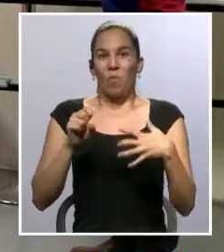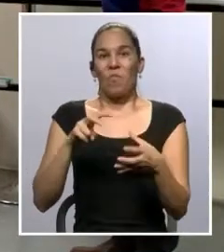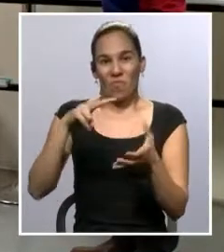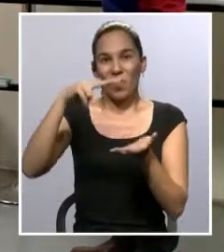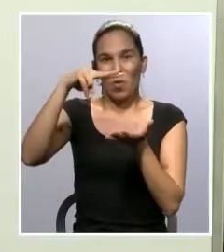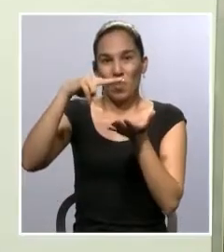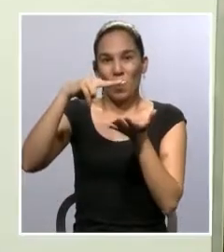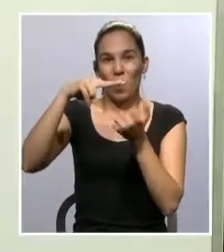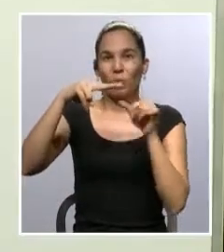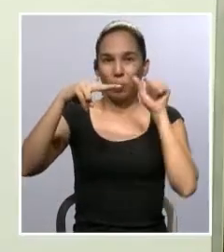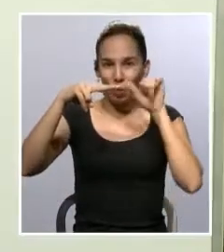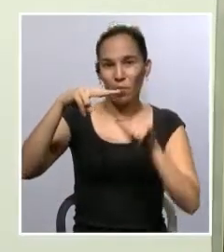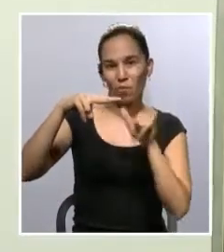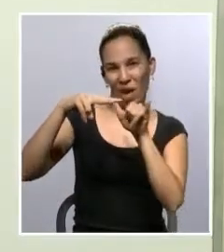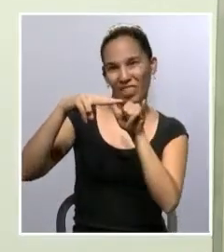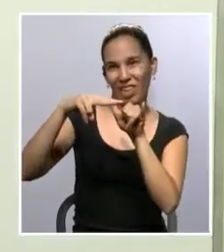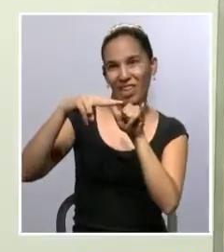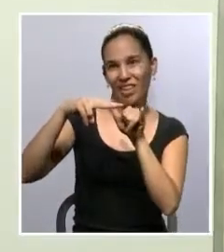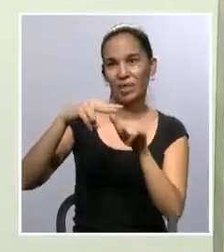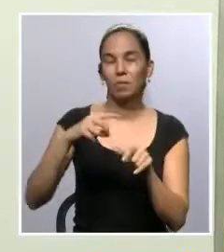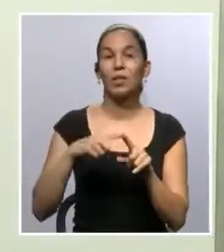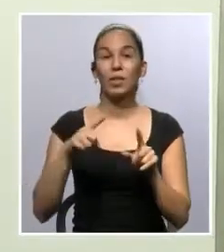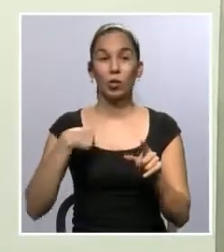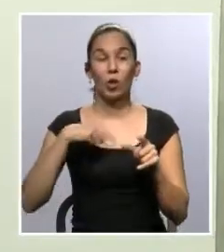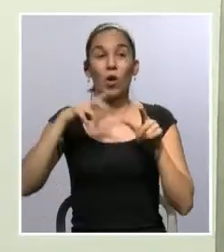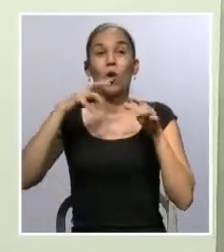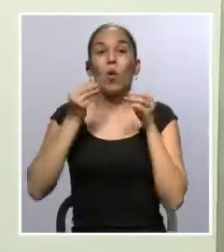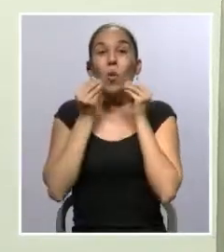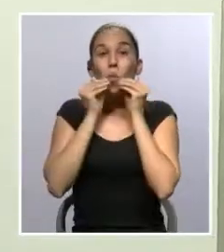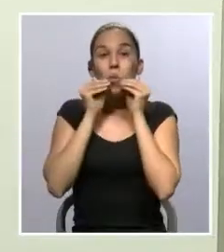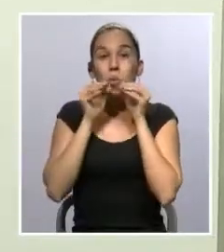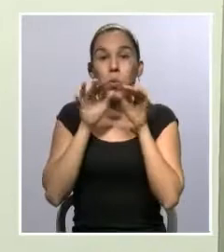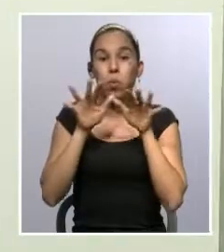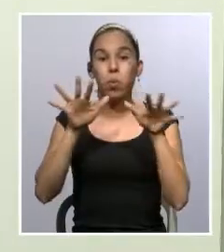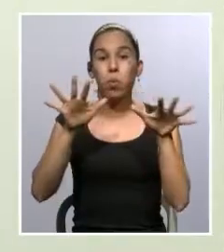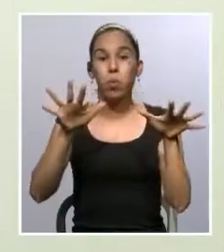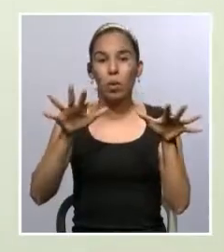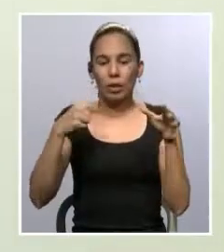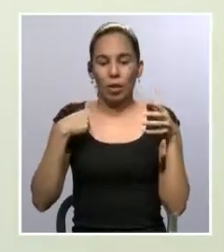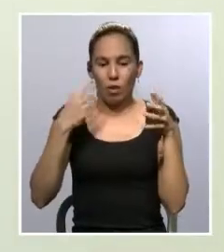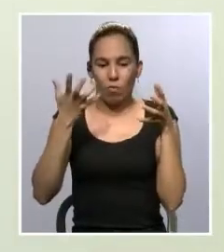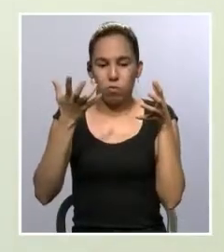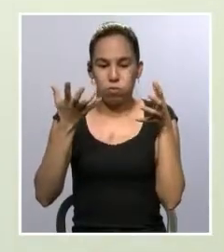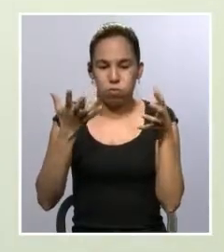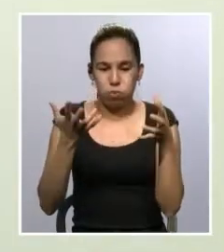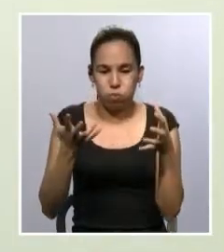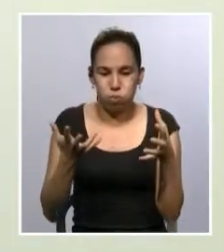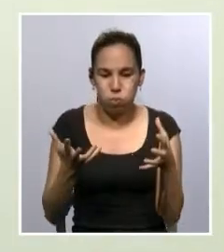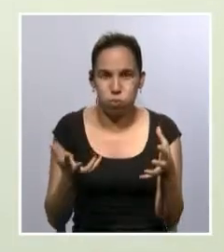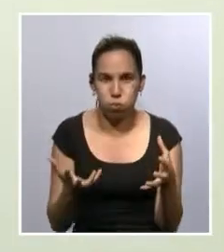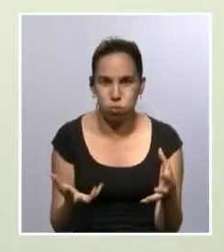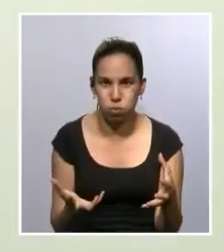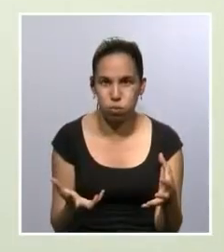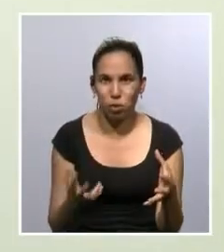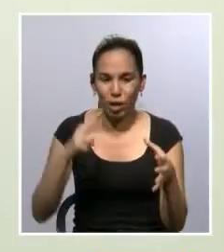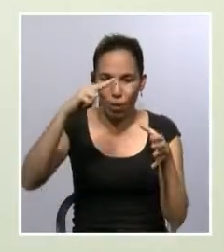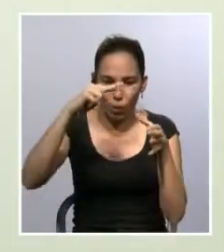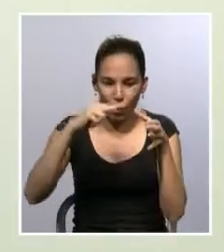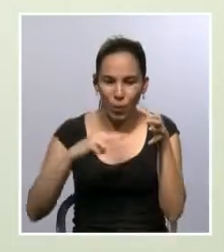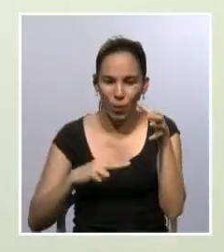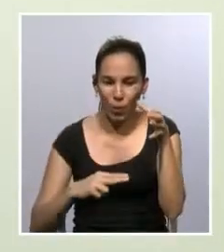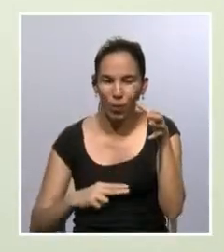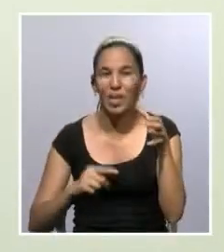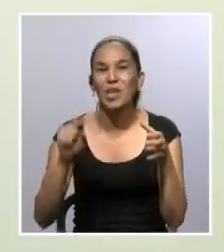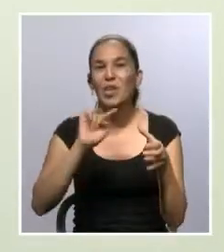es disminuir el volumen, la densidad aumenta y uno se va como un yunque para el fondo. Como el palito. Eso es lo